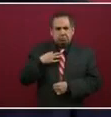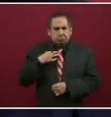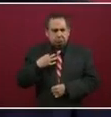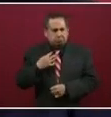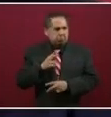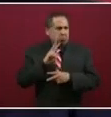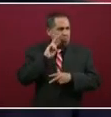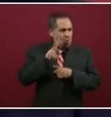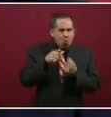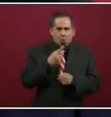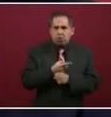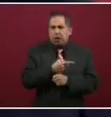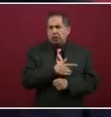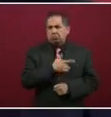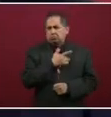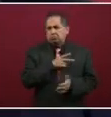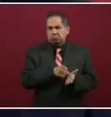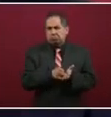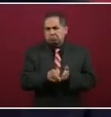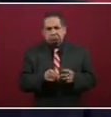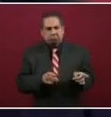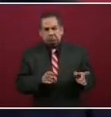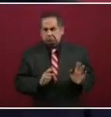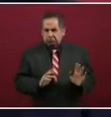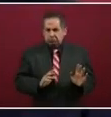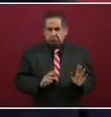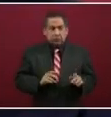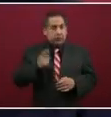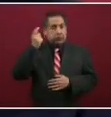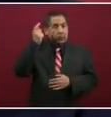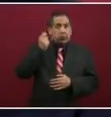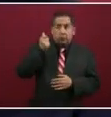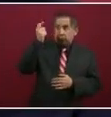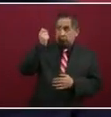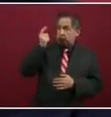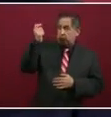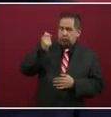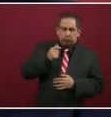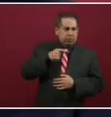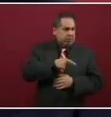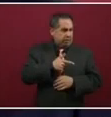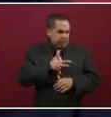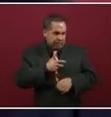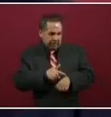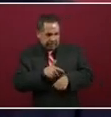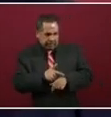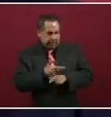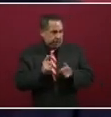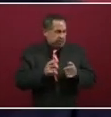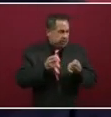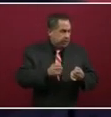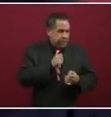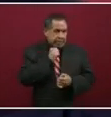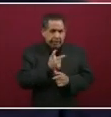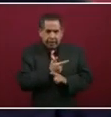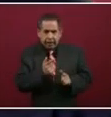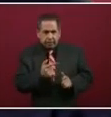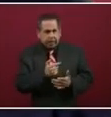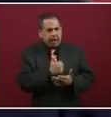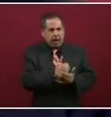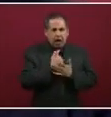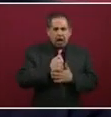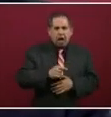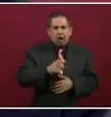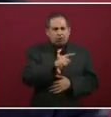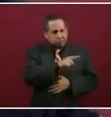Todos los que están recibiendo la pensión en sus tiempos libres, que nos ayuden